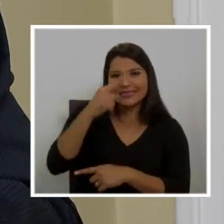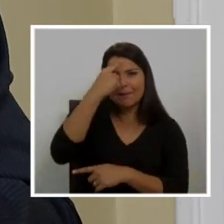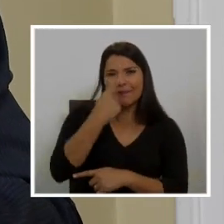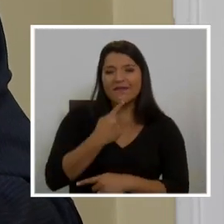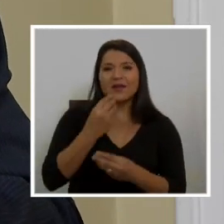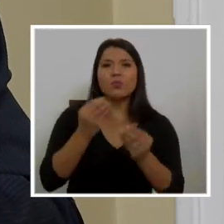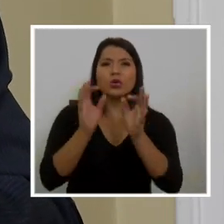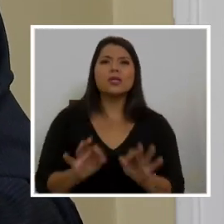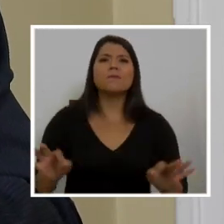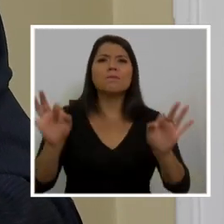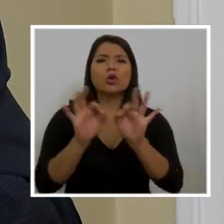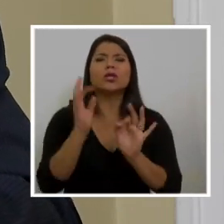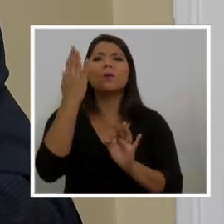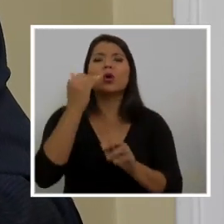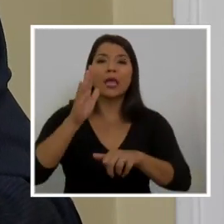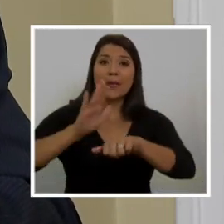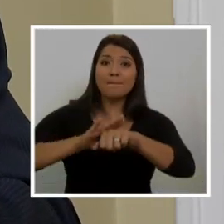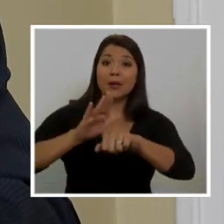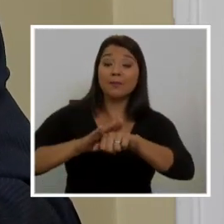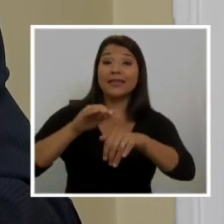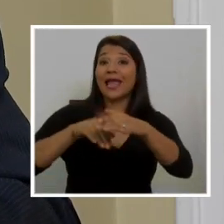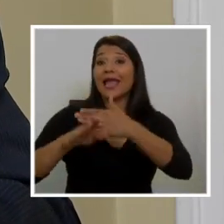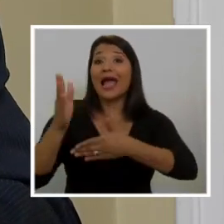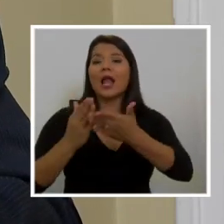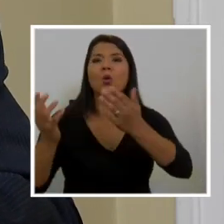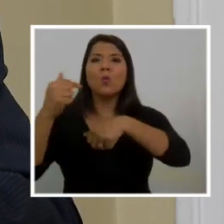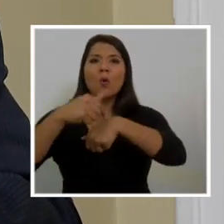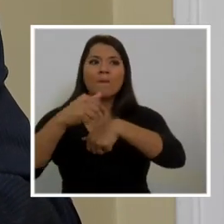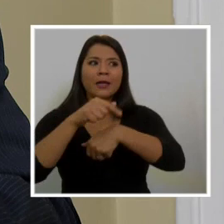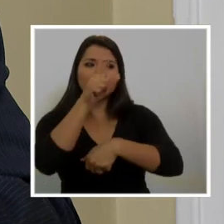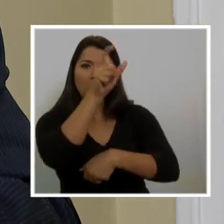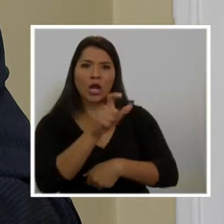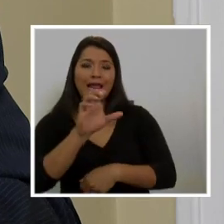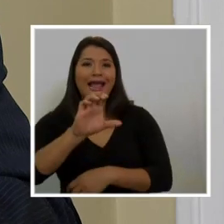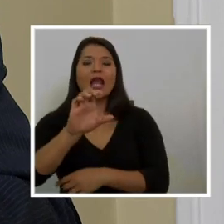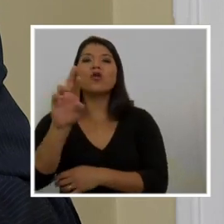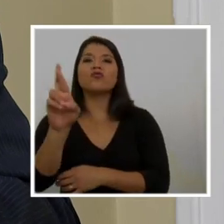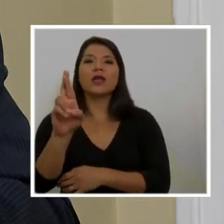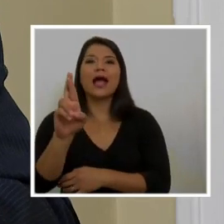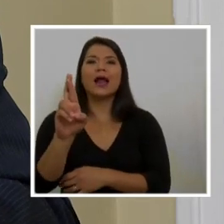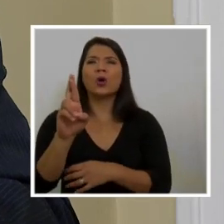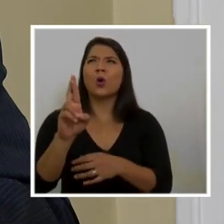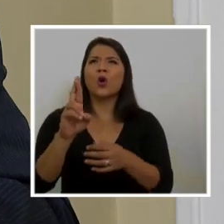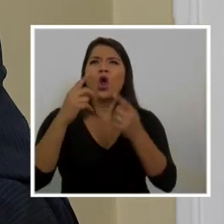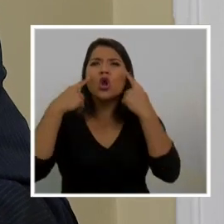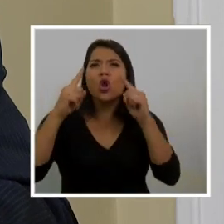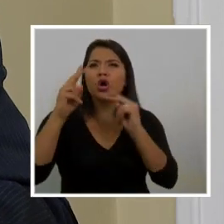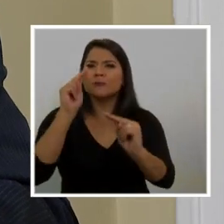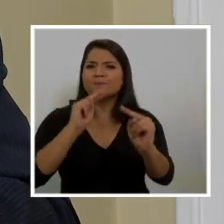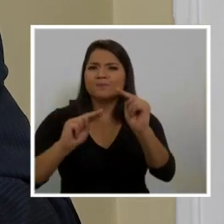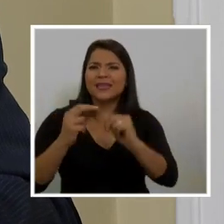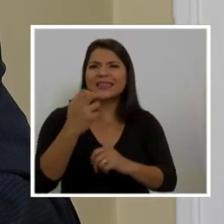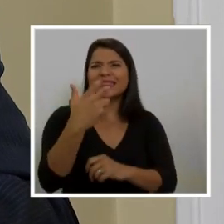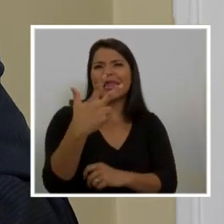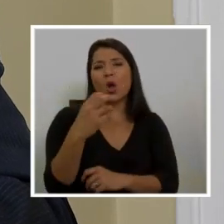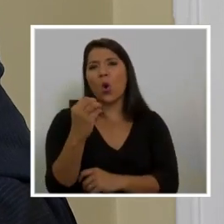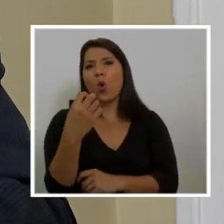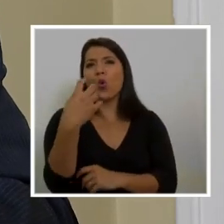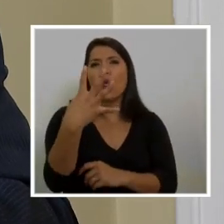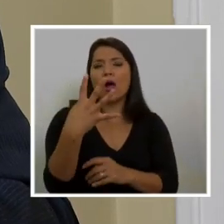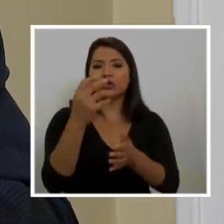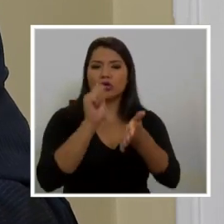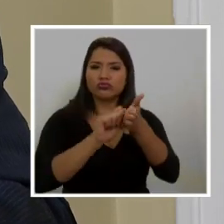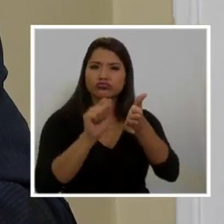momento Carlos Ricardo baraje en un mismo proyecto de empleo público en ciertos artículos 3 o 4 redacciones diferentes que